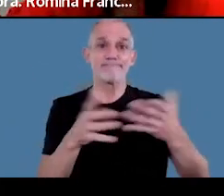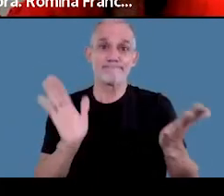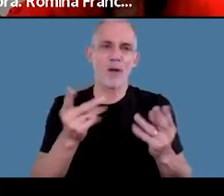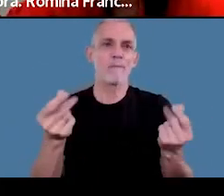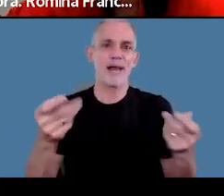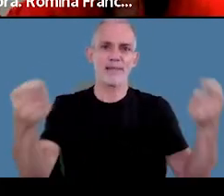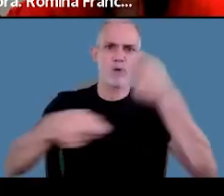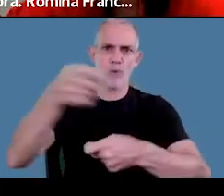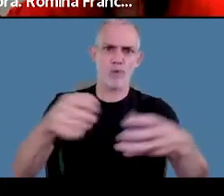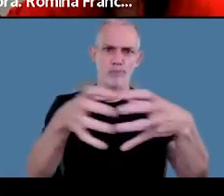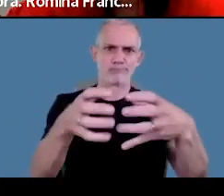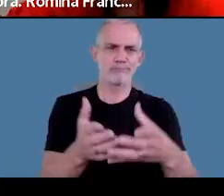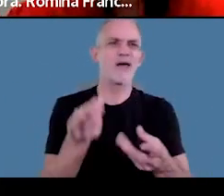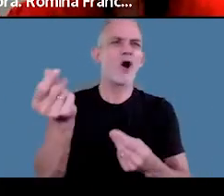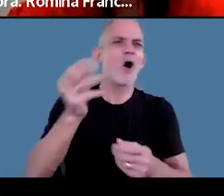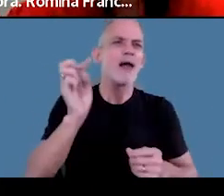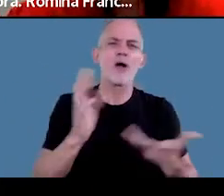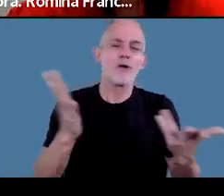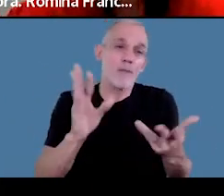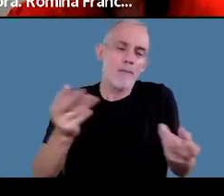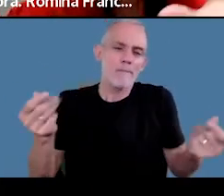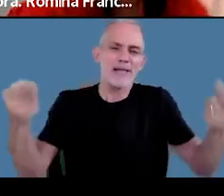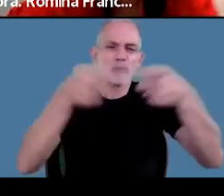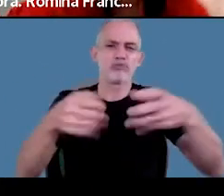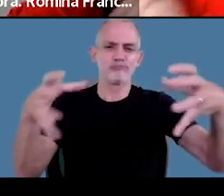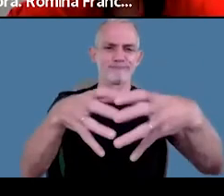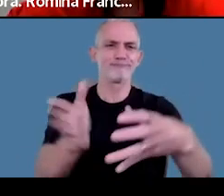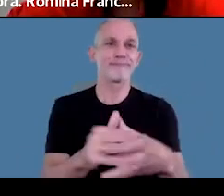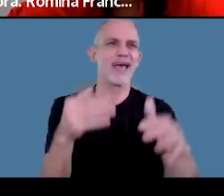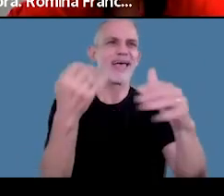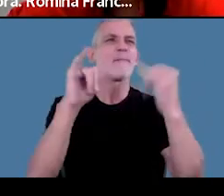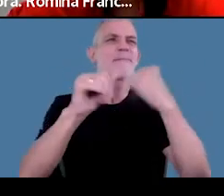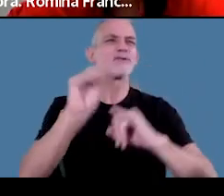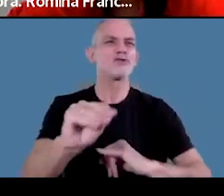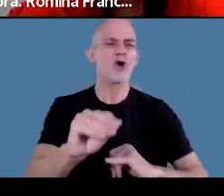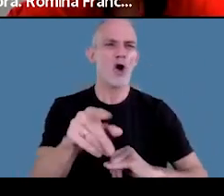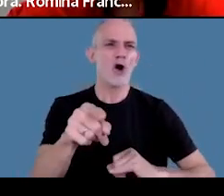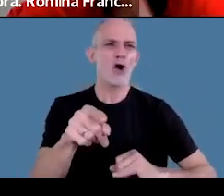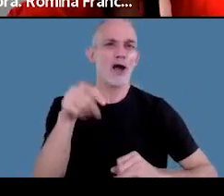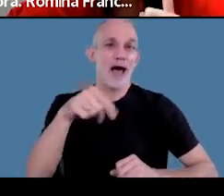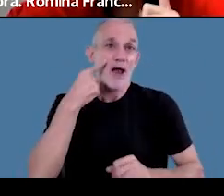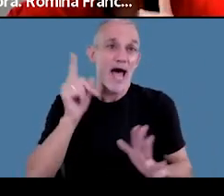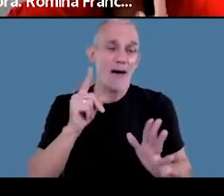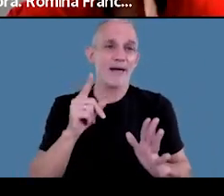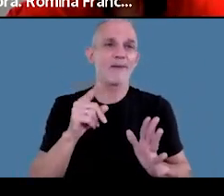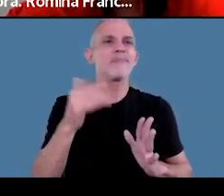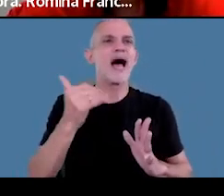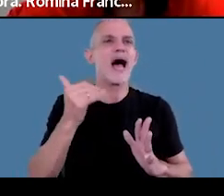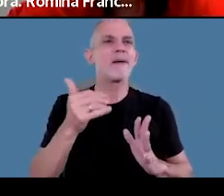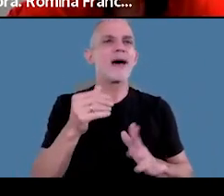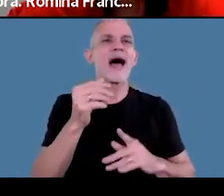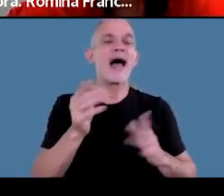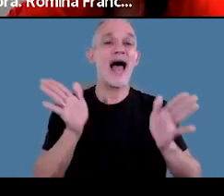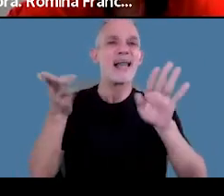hay muchas restricciones para la compra de dólares, fondos comunes de inversión, y acá vamos a abrir el grupo, que estén al